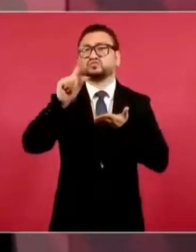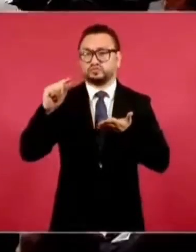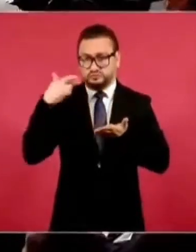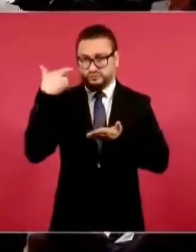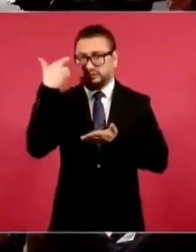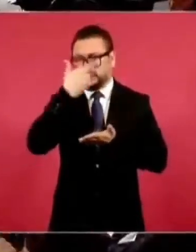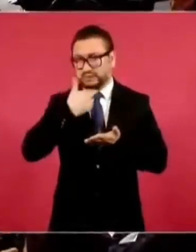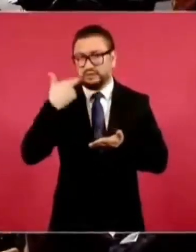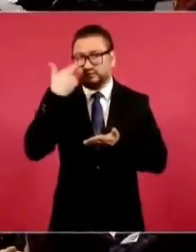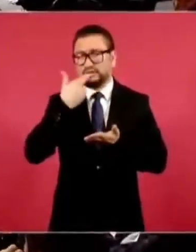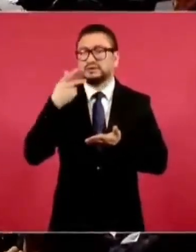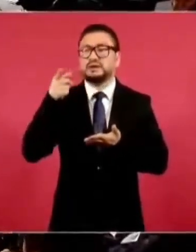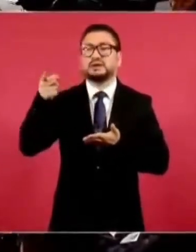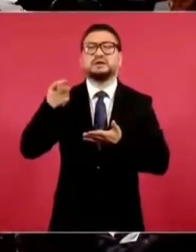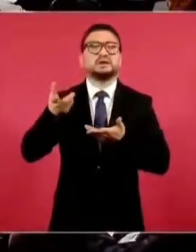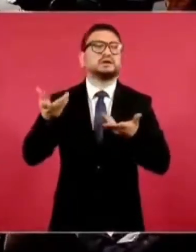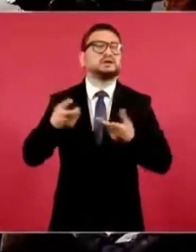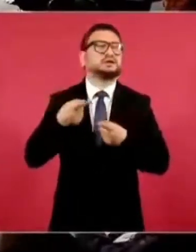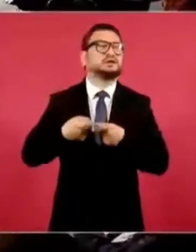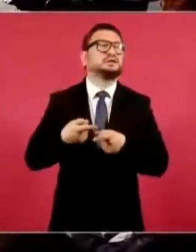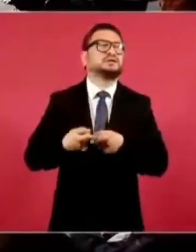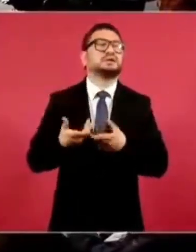y van a ver cuánto